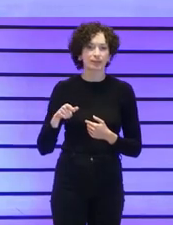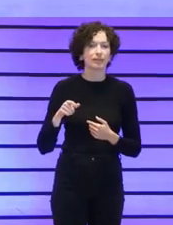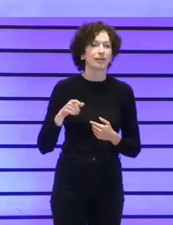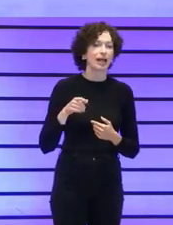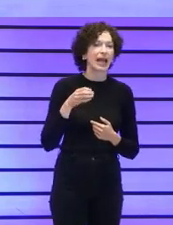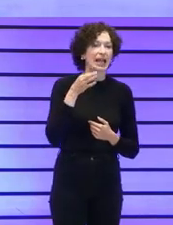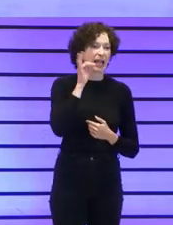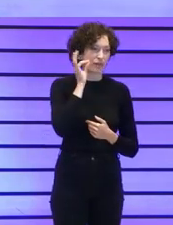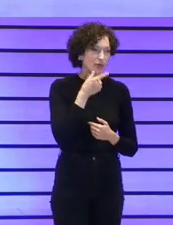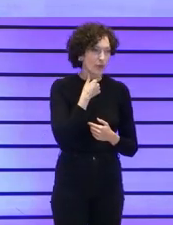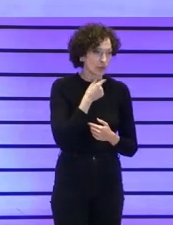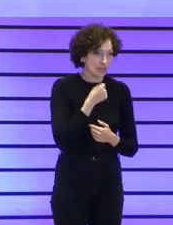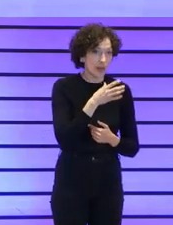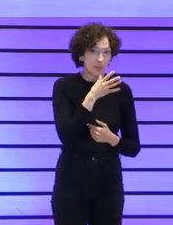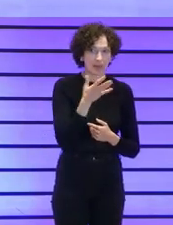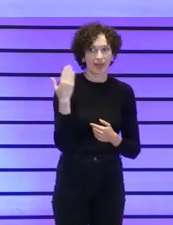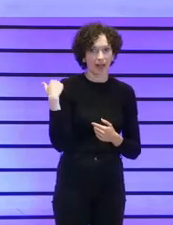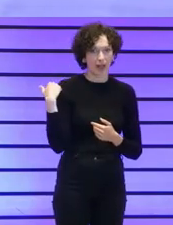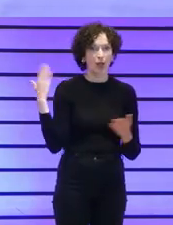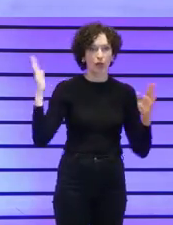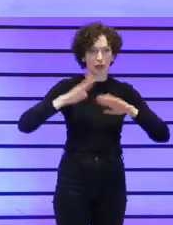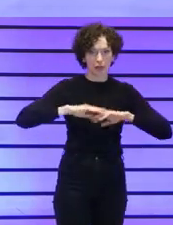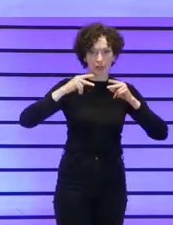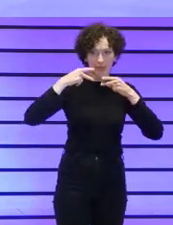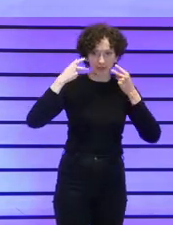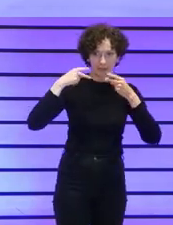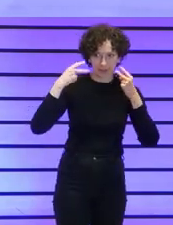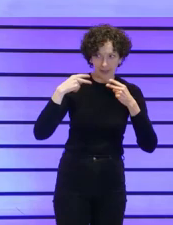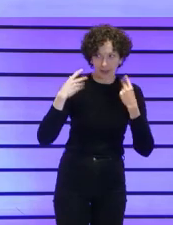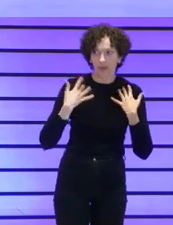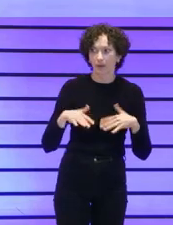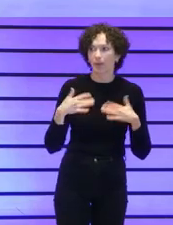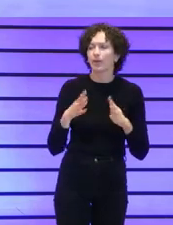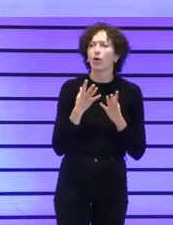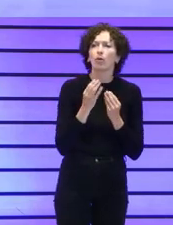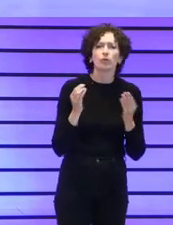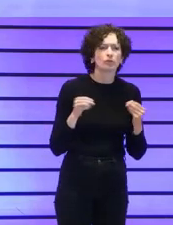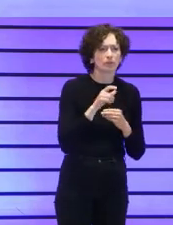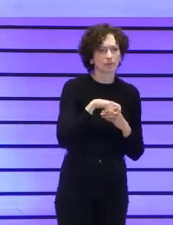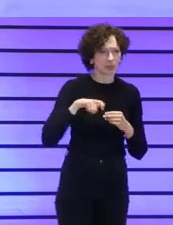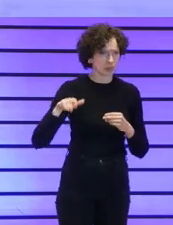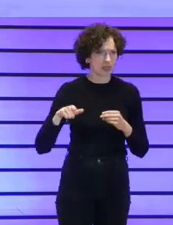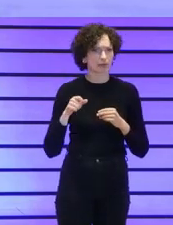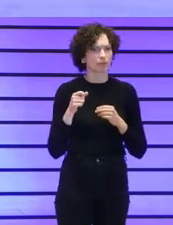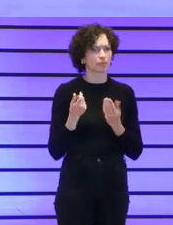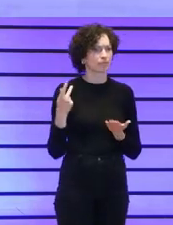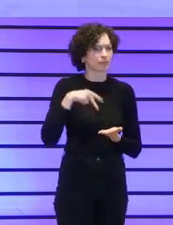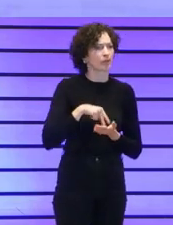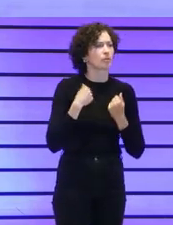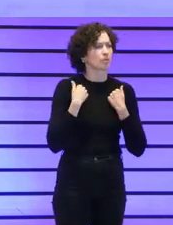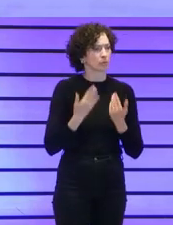cena y la noche de ayer, pero somos muchos los más cafeteros, ¿no? Y os agradezco de corazón que estéis aquí,